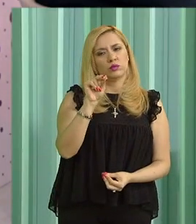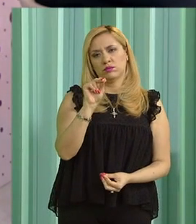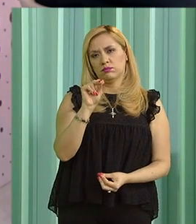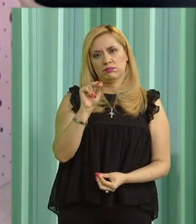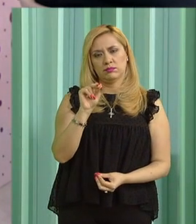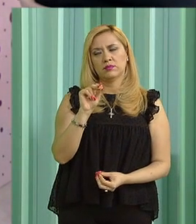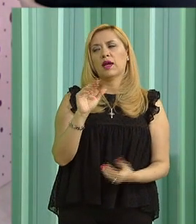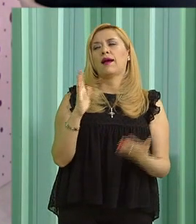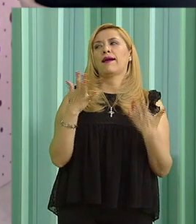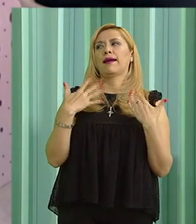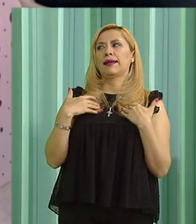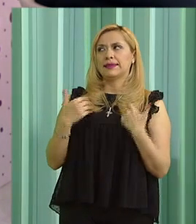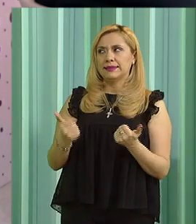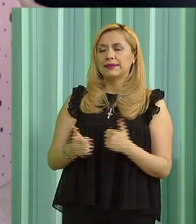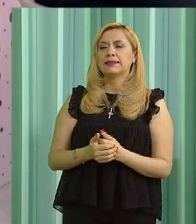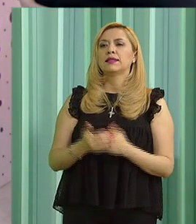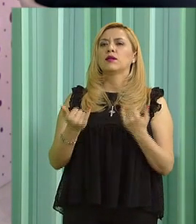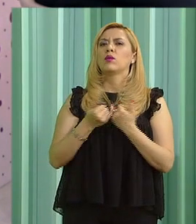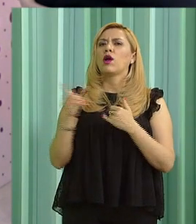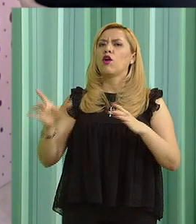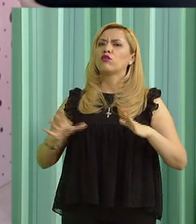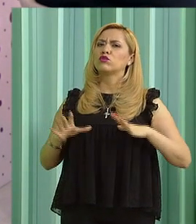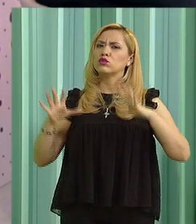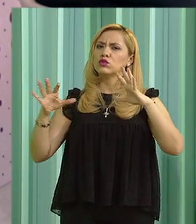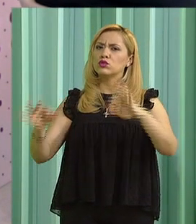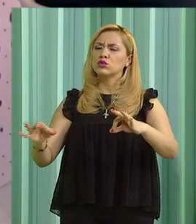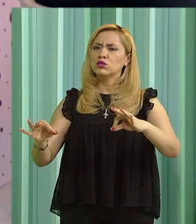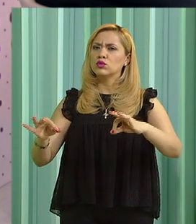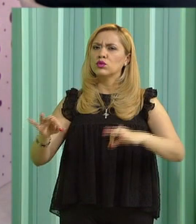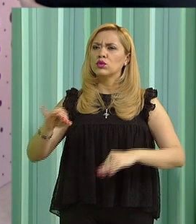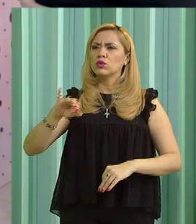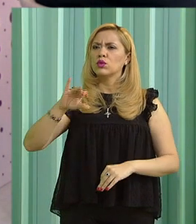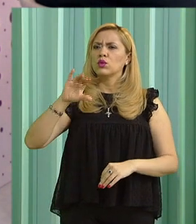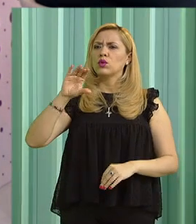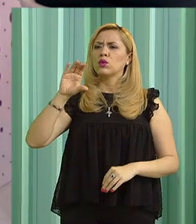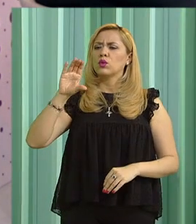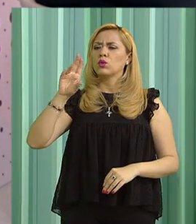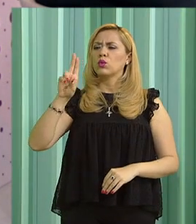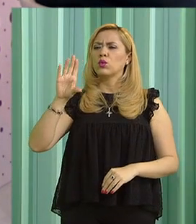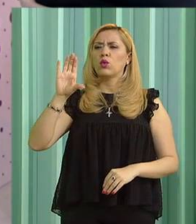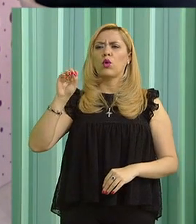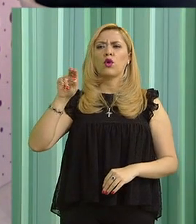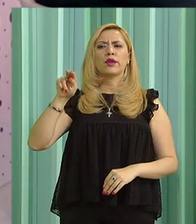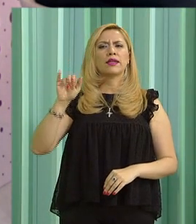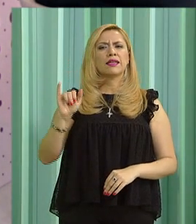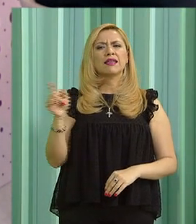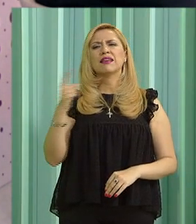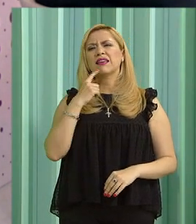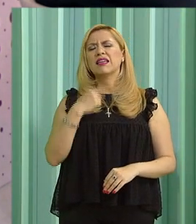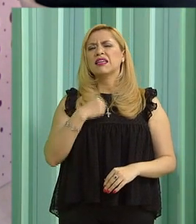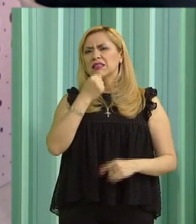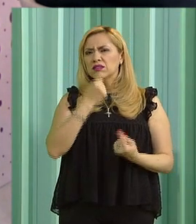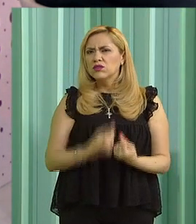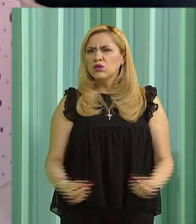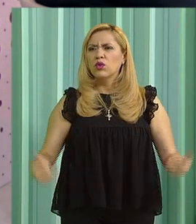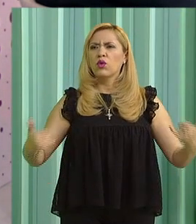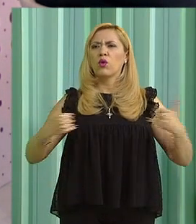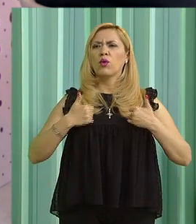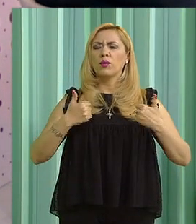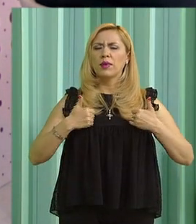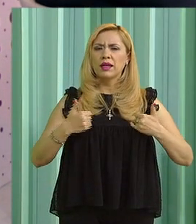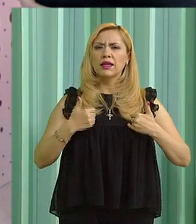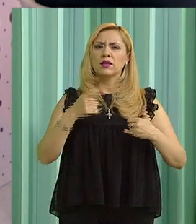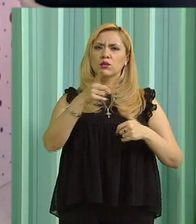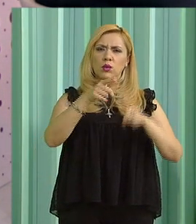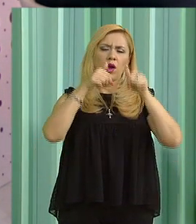Tenemos también a la Fundación Juconi y Ariel, coméntanos un poco en el caso de niñez y adolescencia, que es a lo